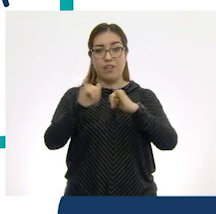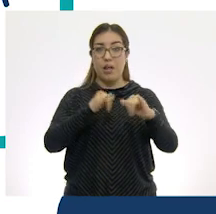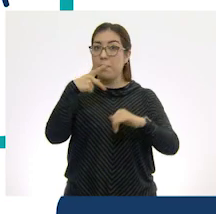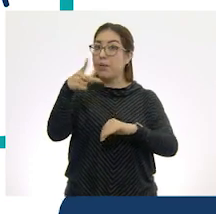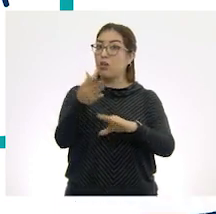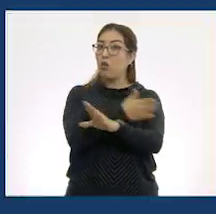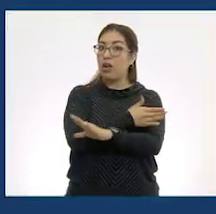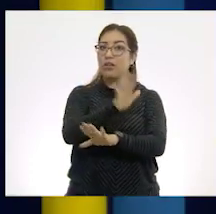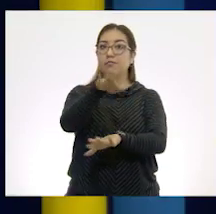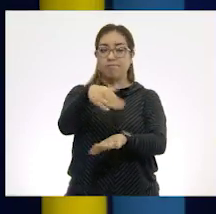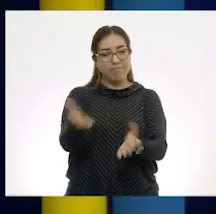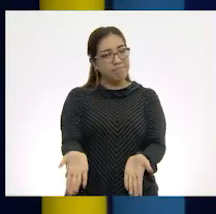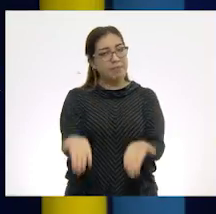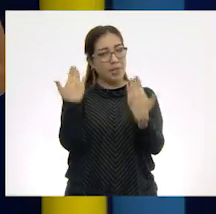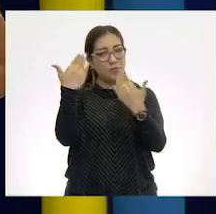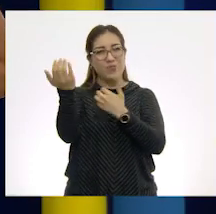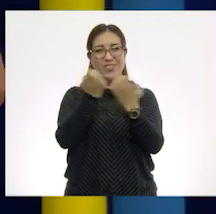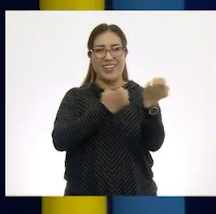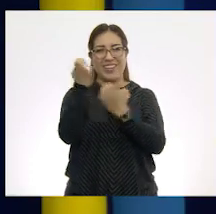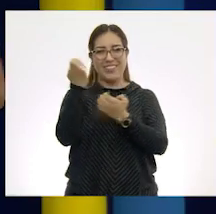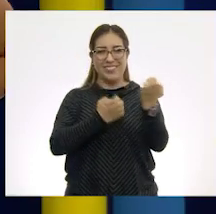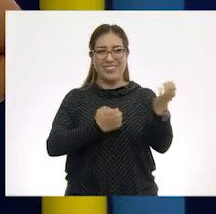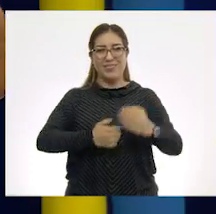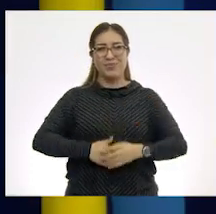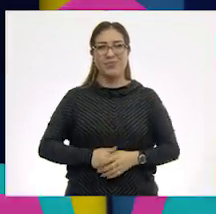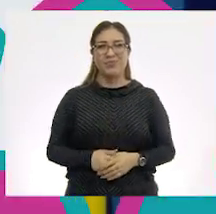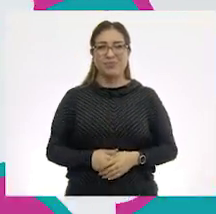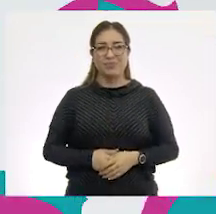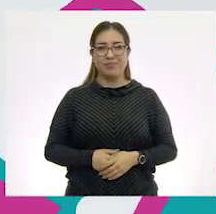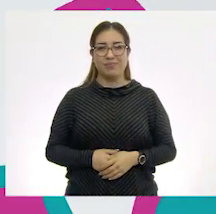Pero antes vamos a movernos un poco.